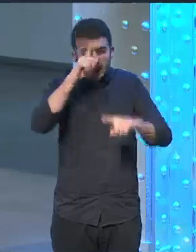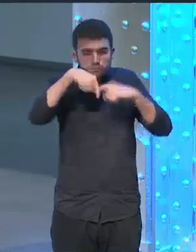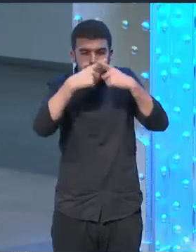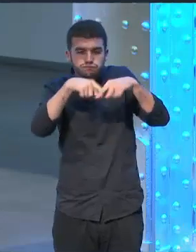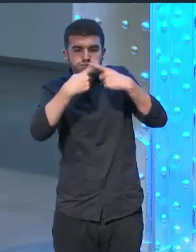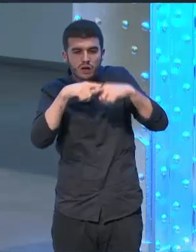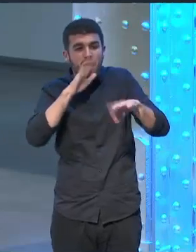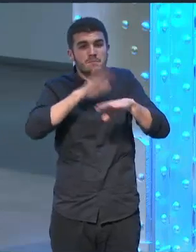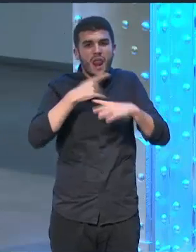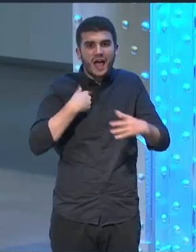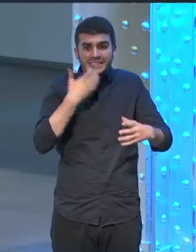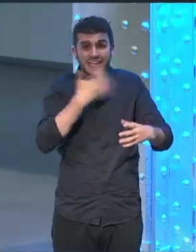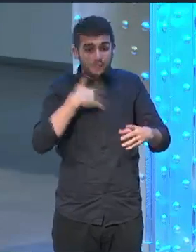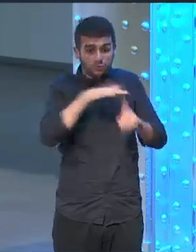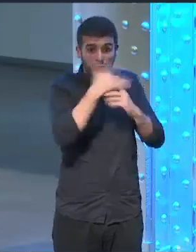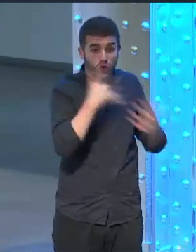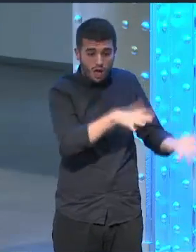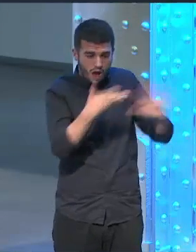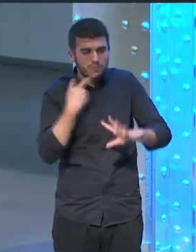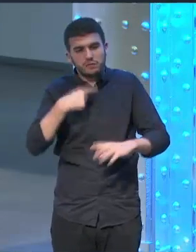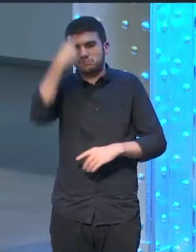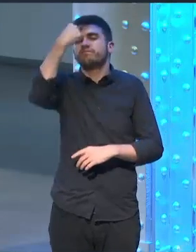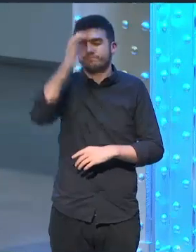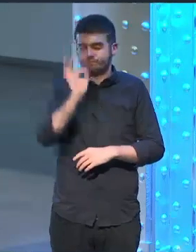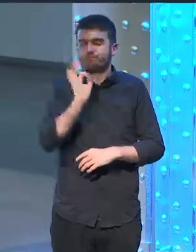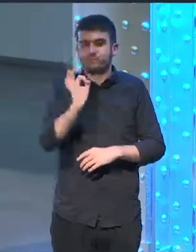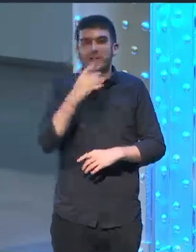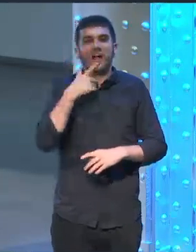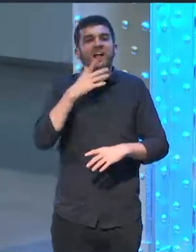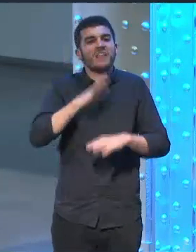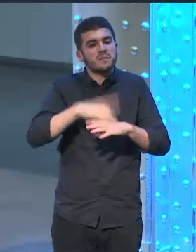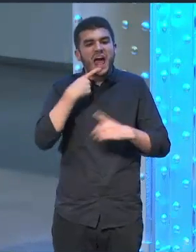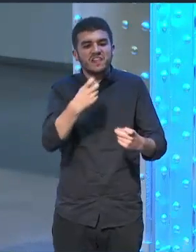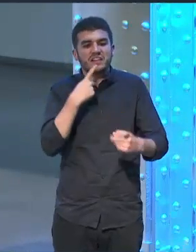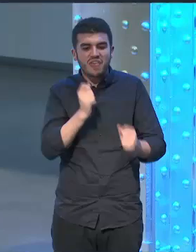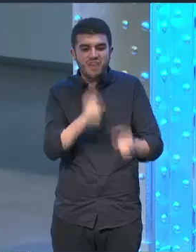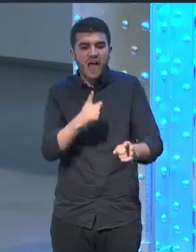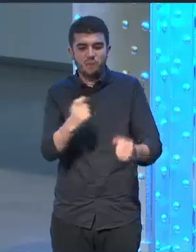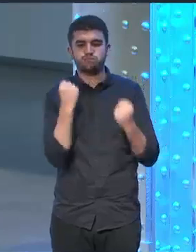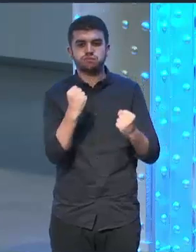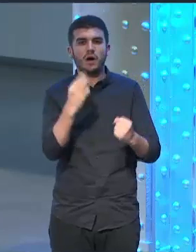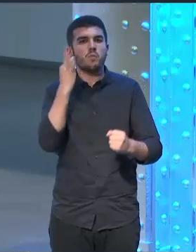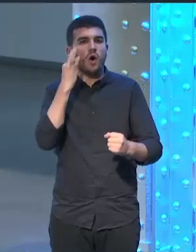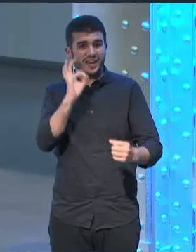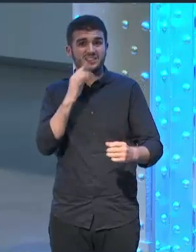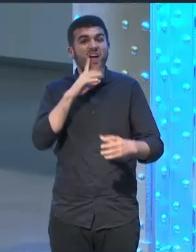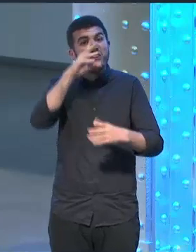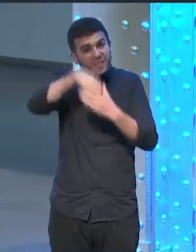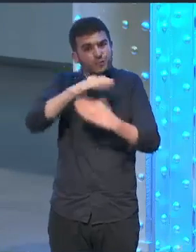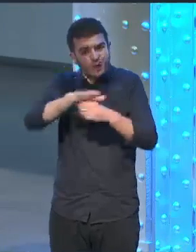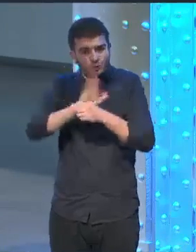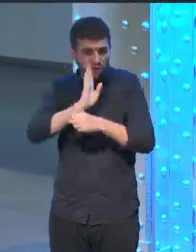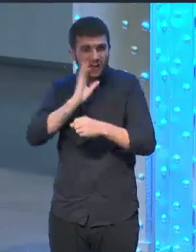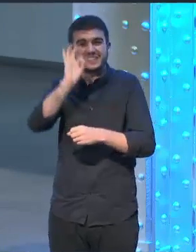cambiar estos estereotipos, ¿no? Empoderar a las mujeres en los ámbitos STEM es muy importante, porque